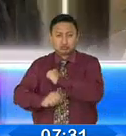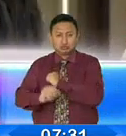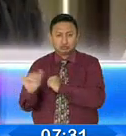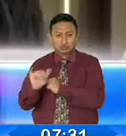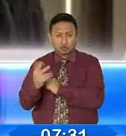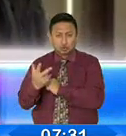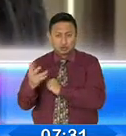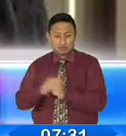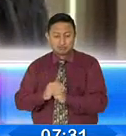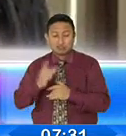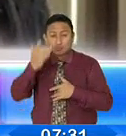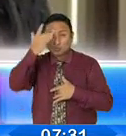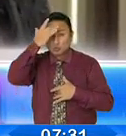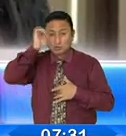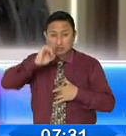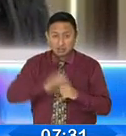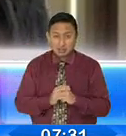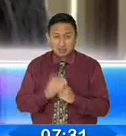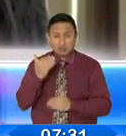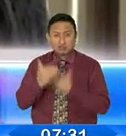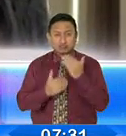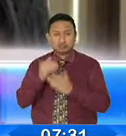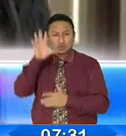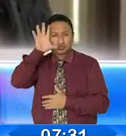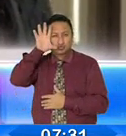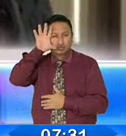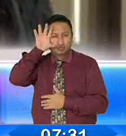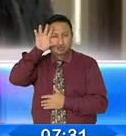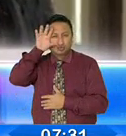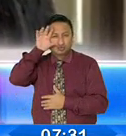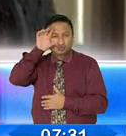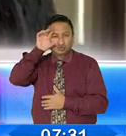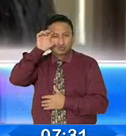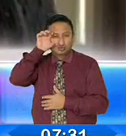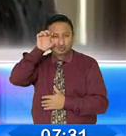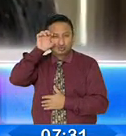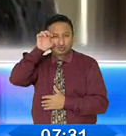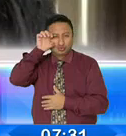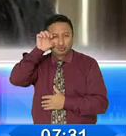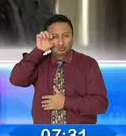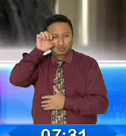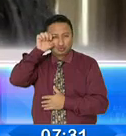una enfermedad degenerativa que con el pasar del tiempo quizás